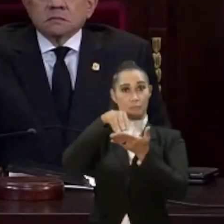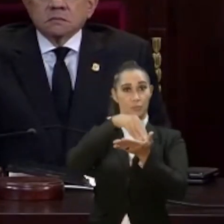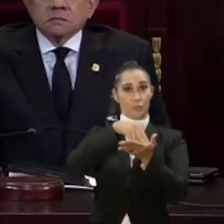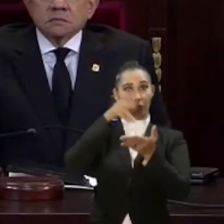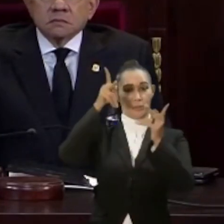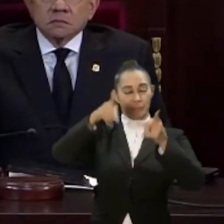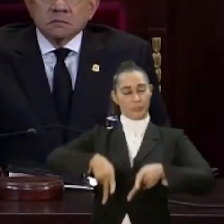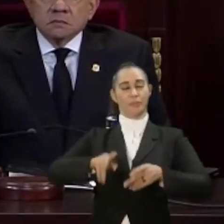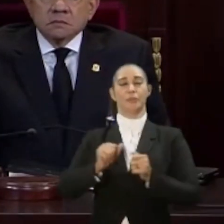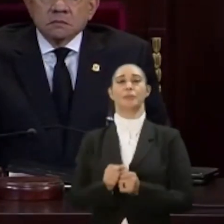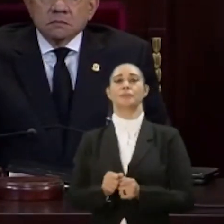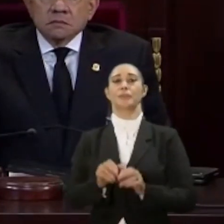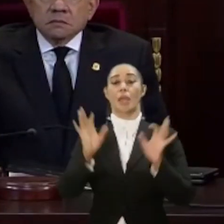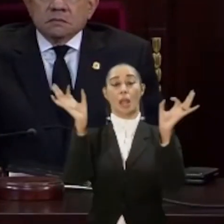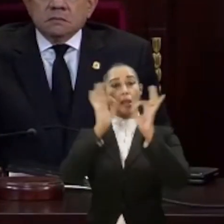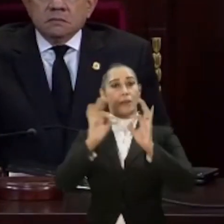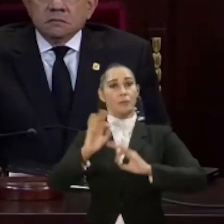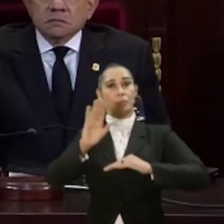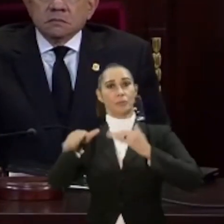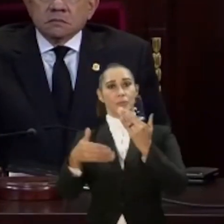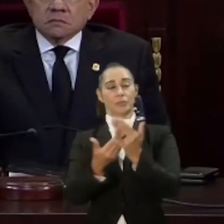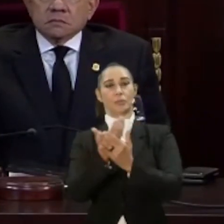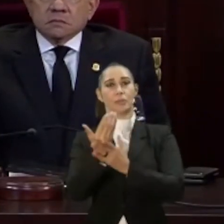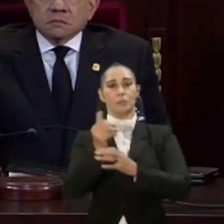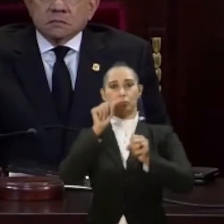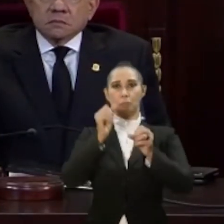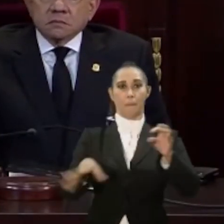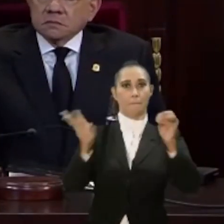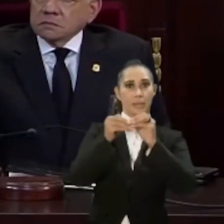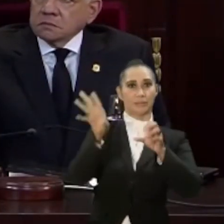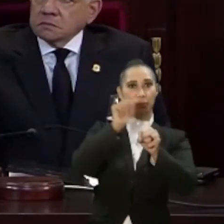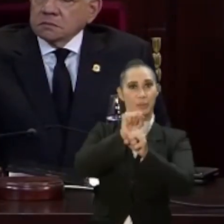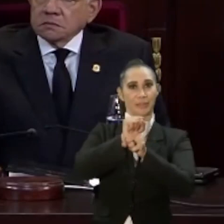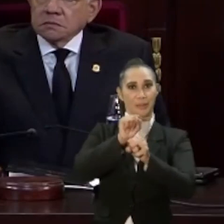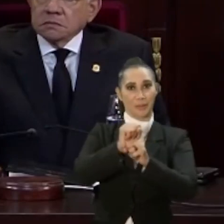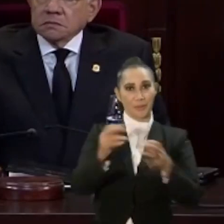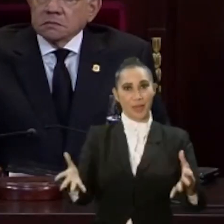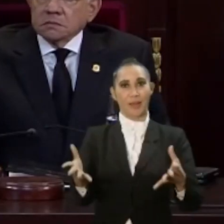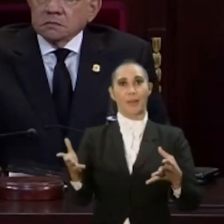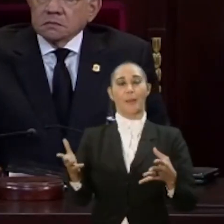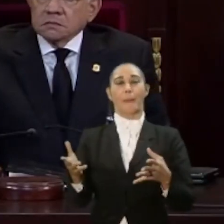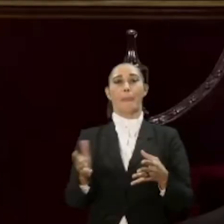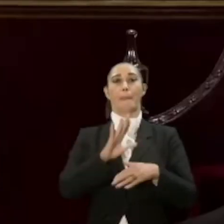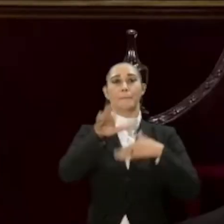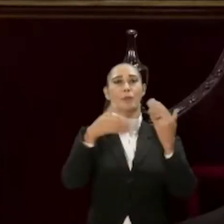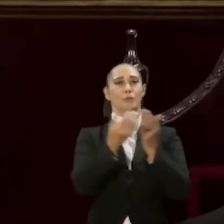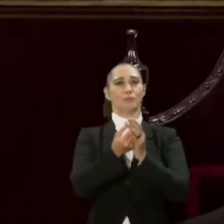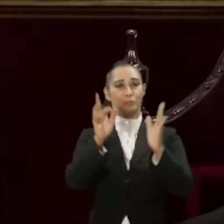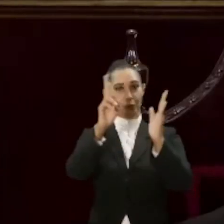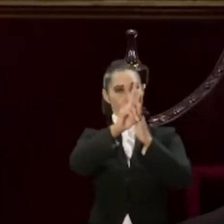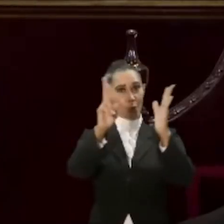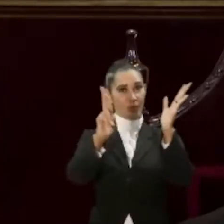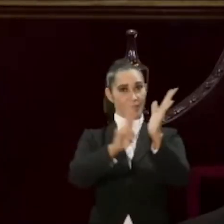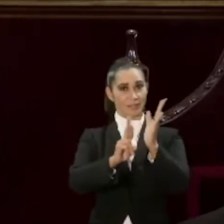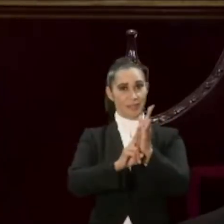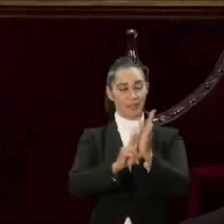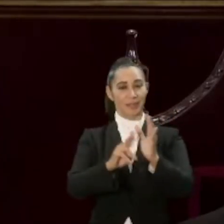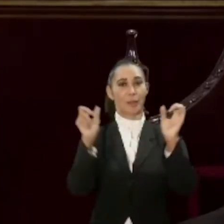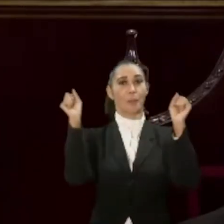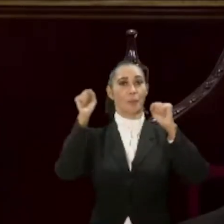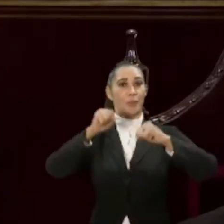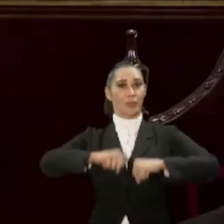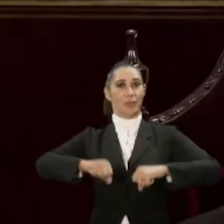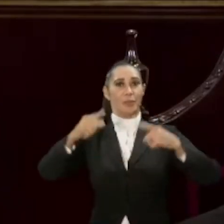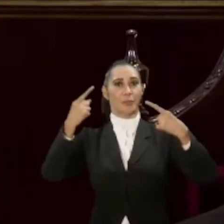de nuevas capacidades mediante la generación de empleos vía el sector privado. Con todas estas medidas, lograremos operar